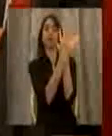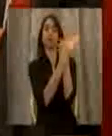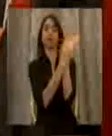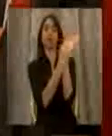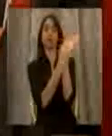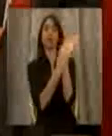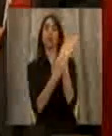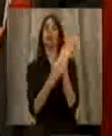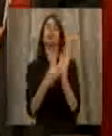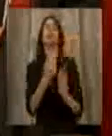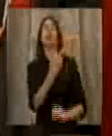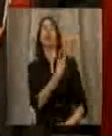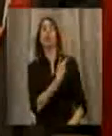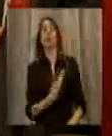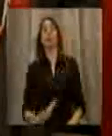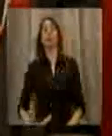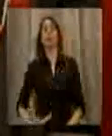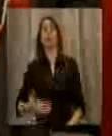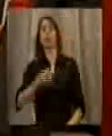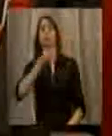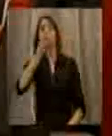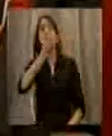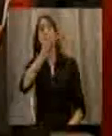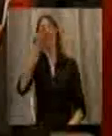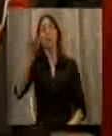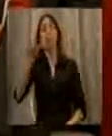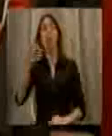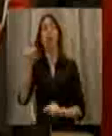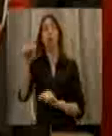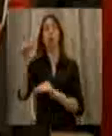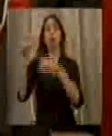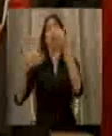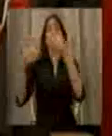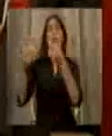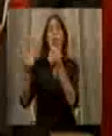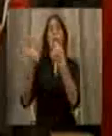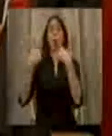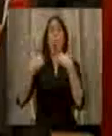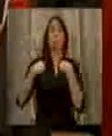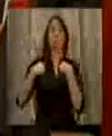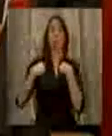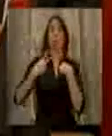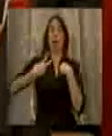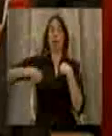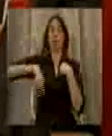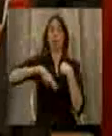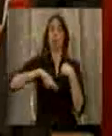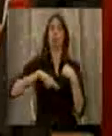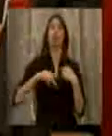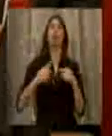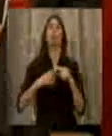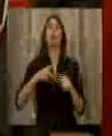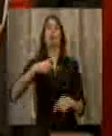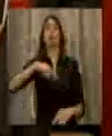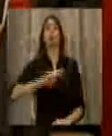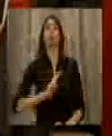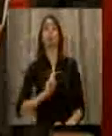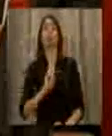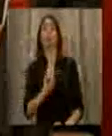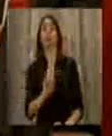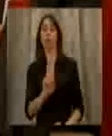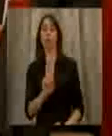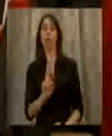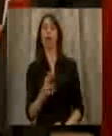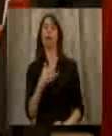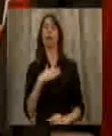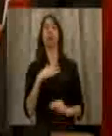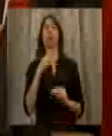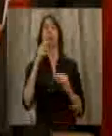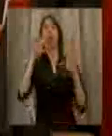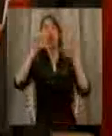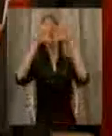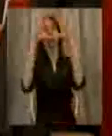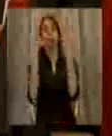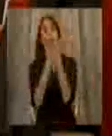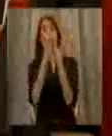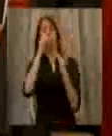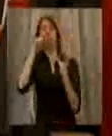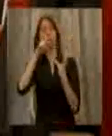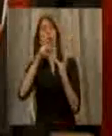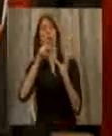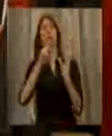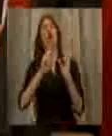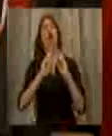mensaje del presidente, que dice: júzguenos por los resultados. Yo lo que quiero hacer es una mirada global de